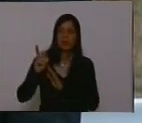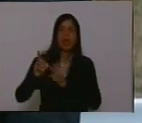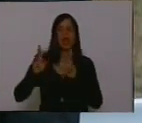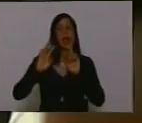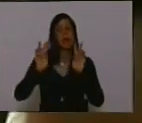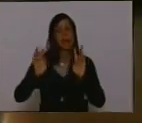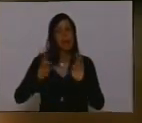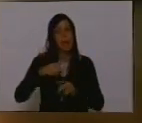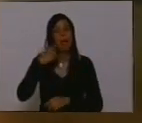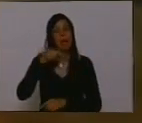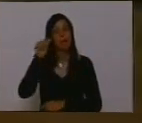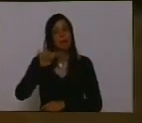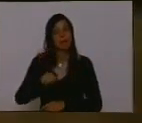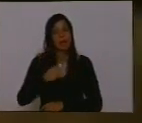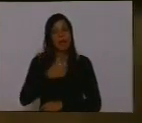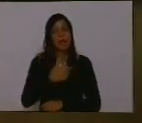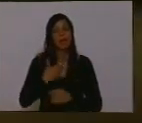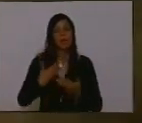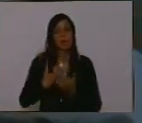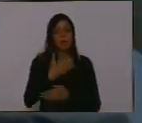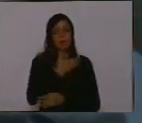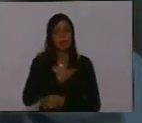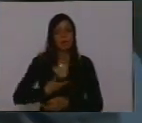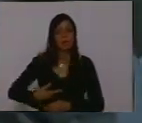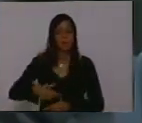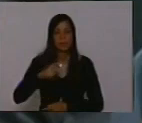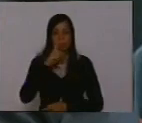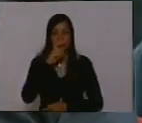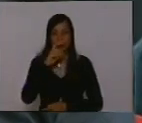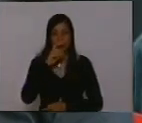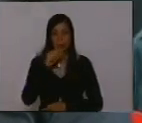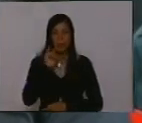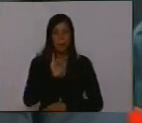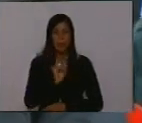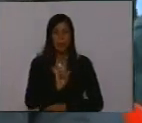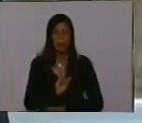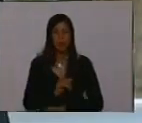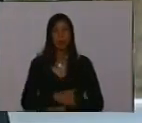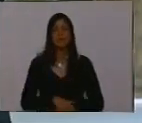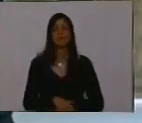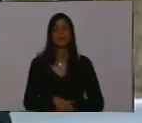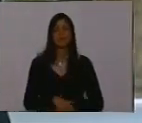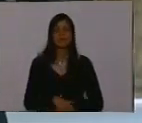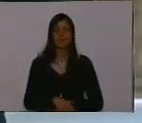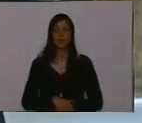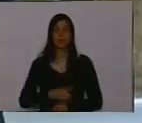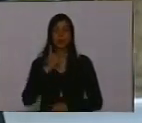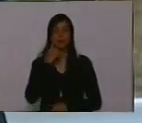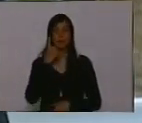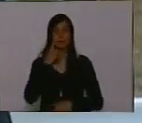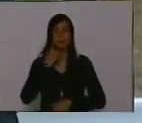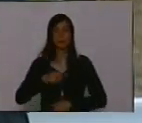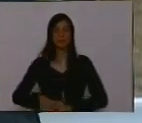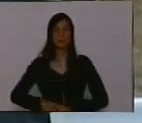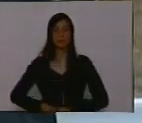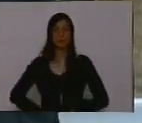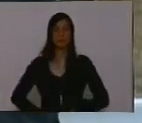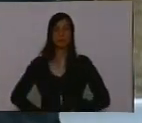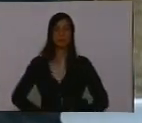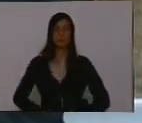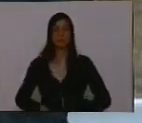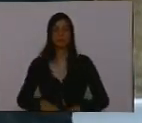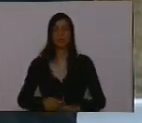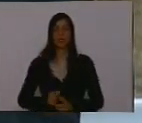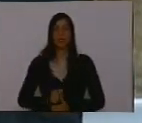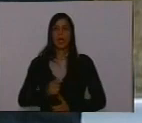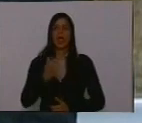definió el presidente Maduro. Fíjense ustedes el ejemplo de aquella generación